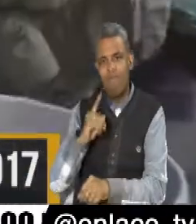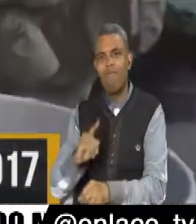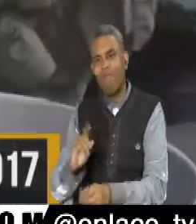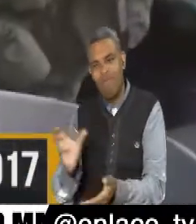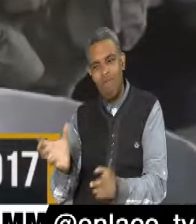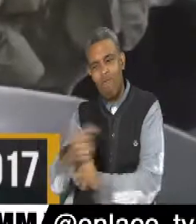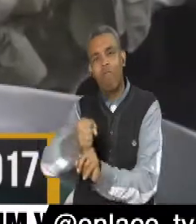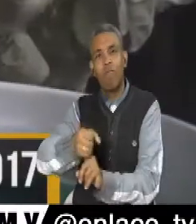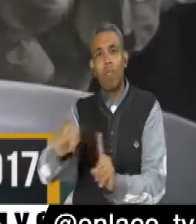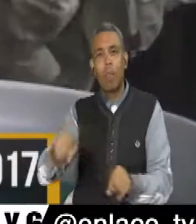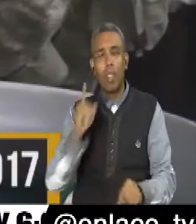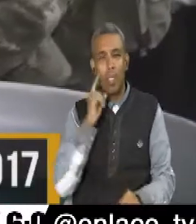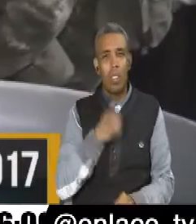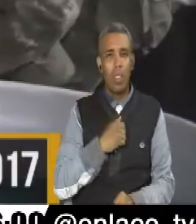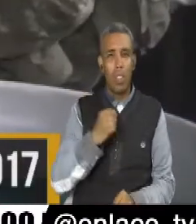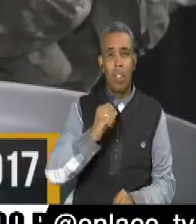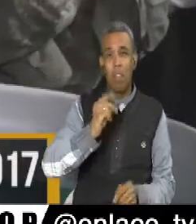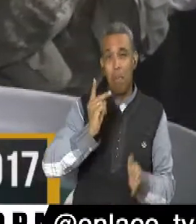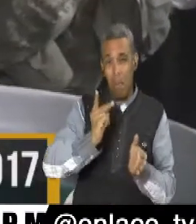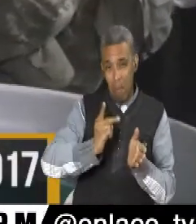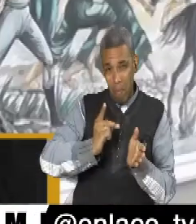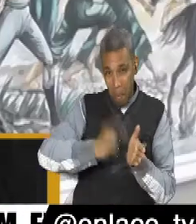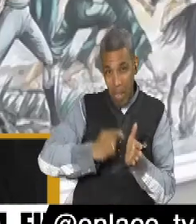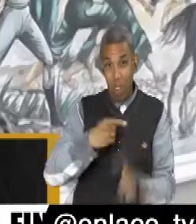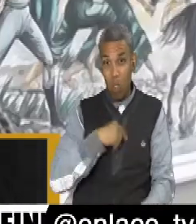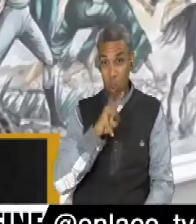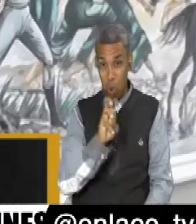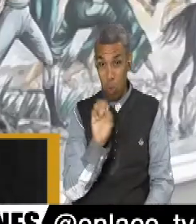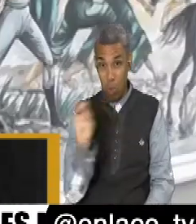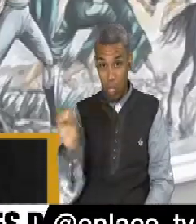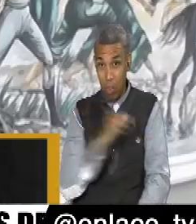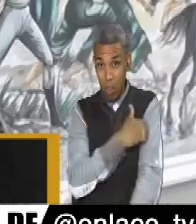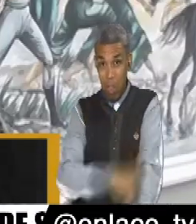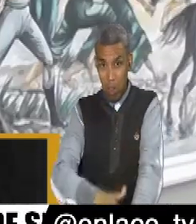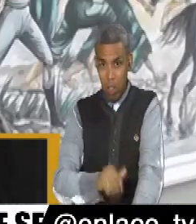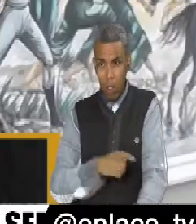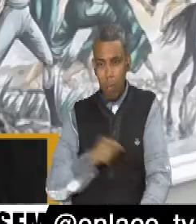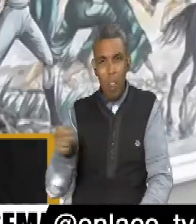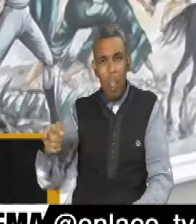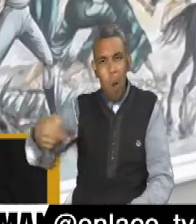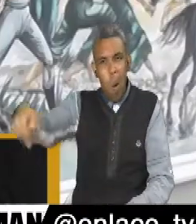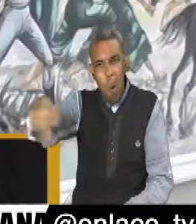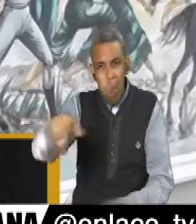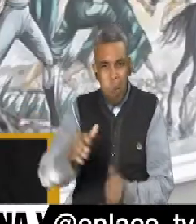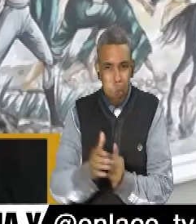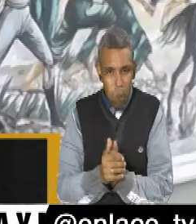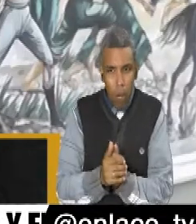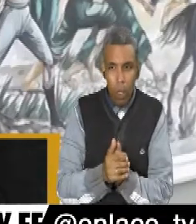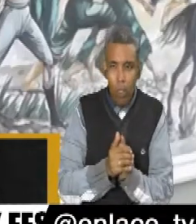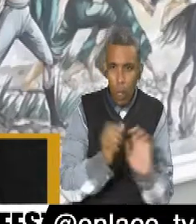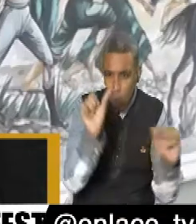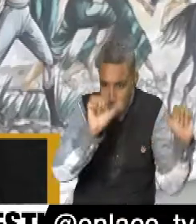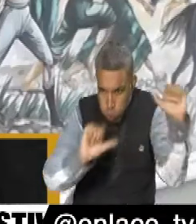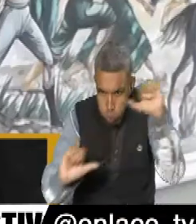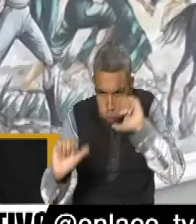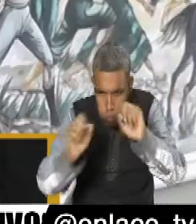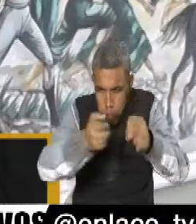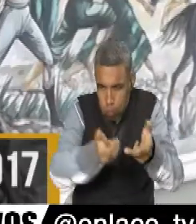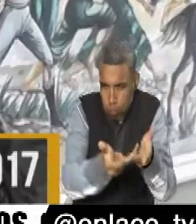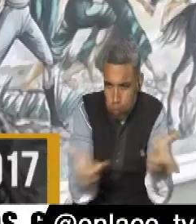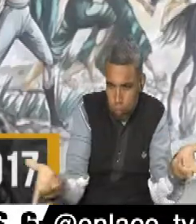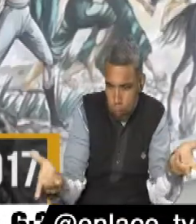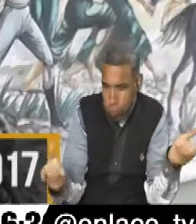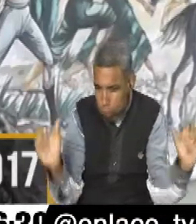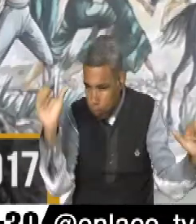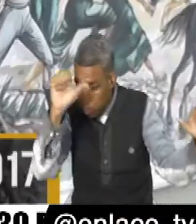de 1.800 millones de pesos en efectivo. Durante este primer semestre se logra la ubicación y destrucción de